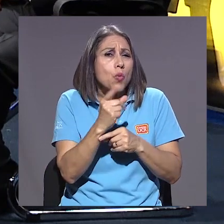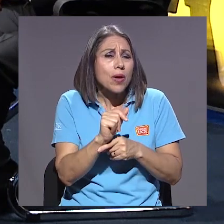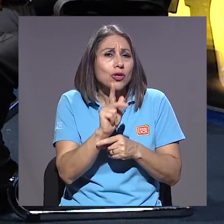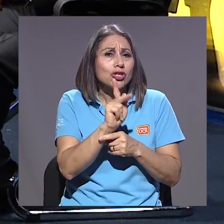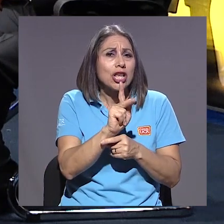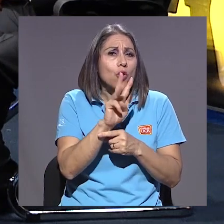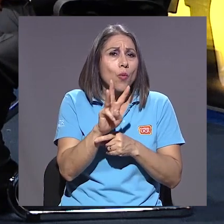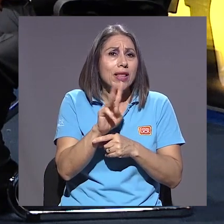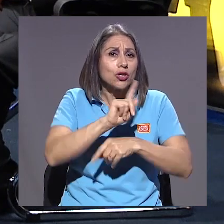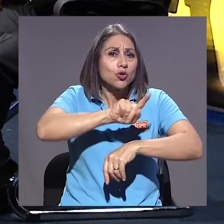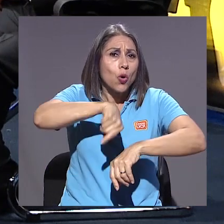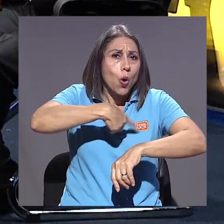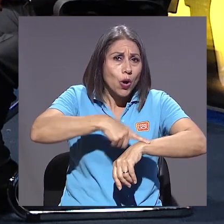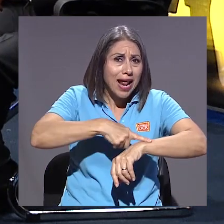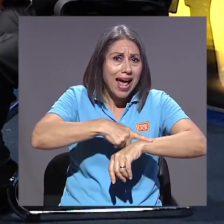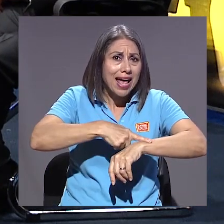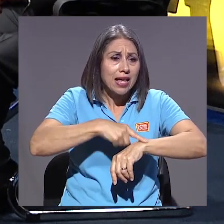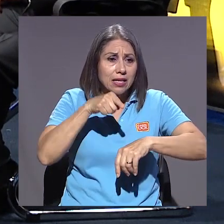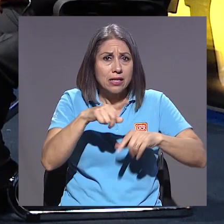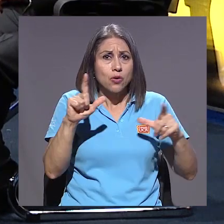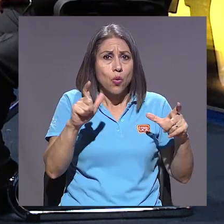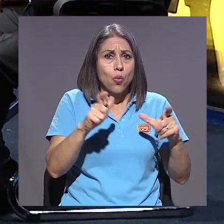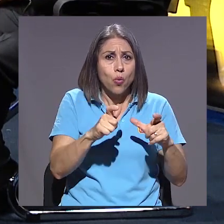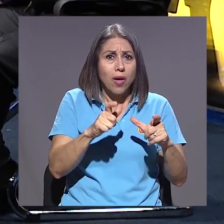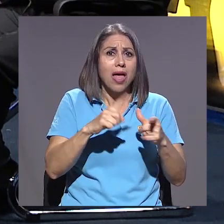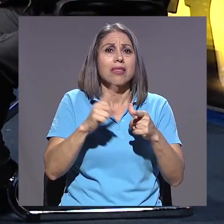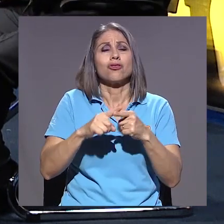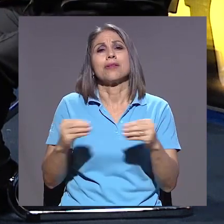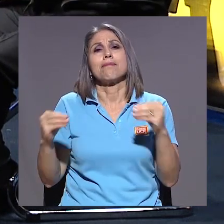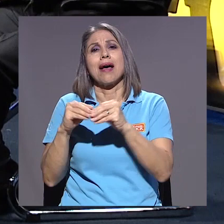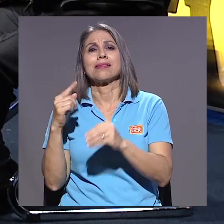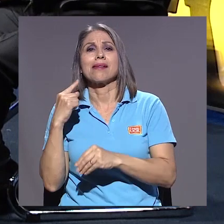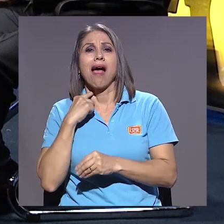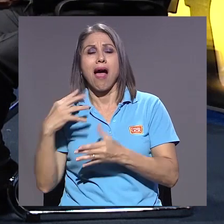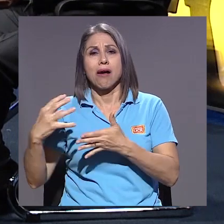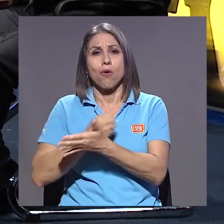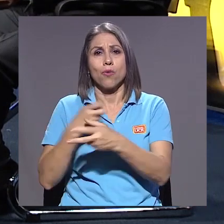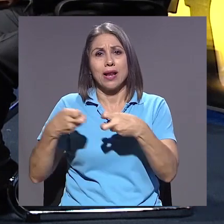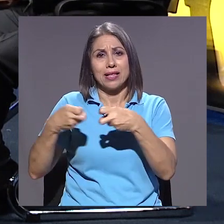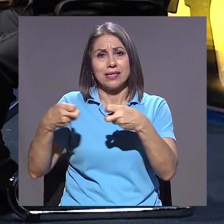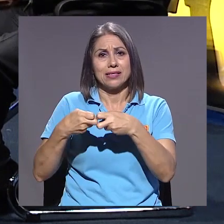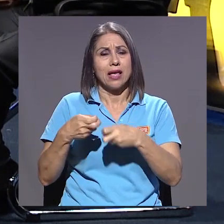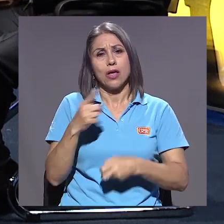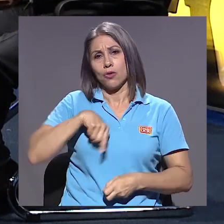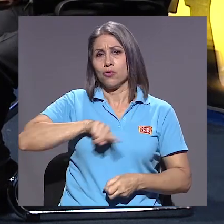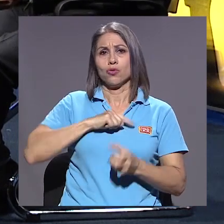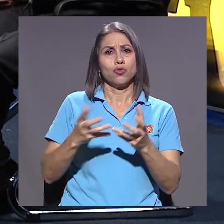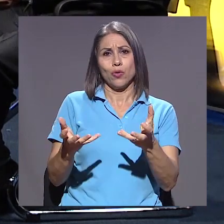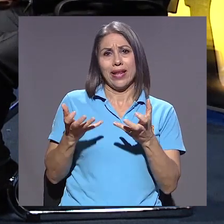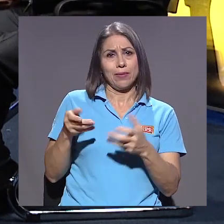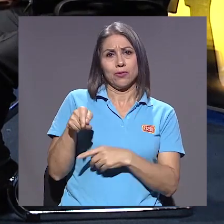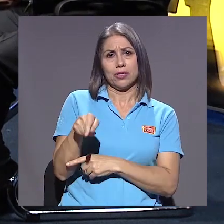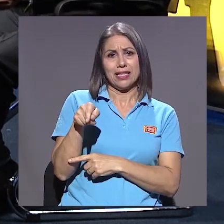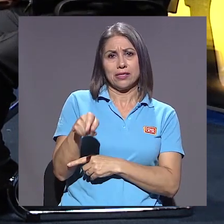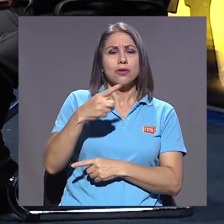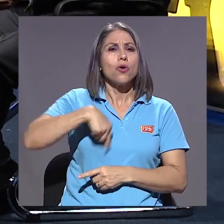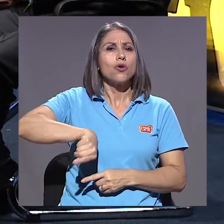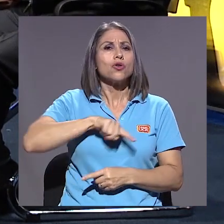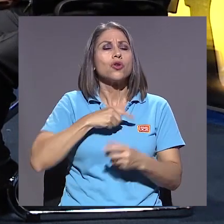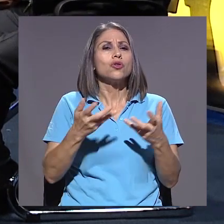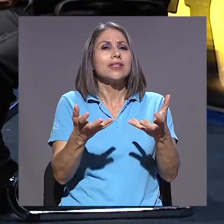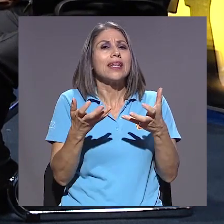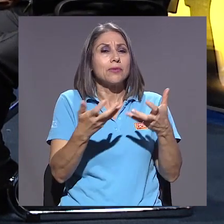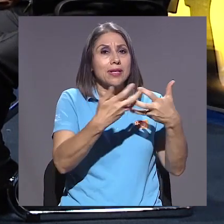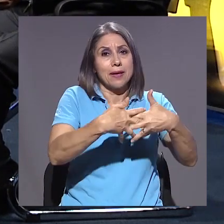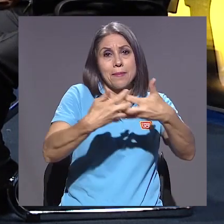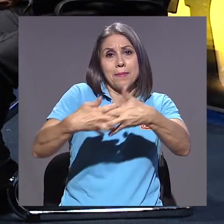disminuye, el precio o tarifa va a aumentar, y eso no lo queremos. Lo que queremos entonces es que las distribuidoras